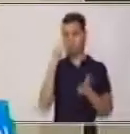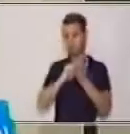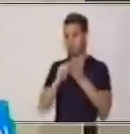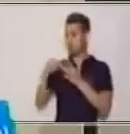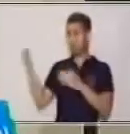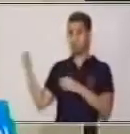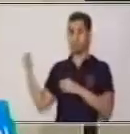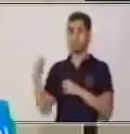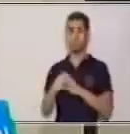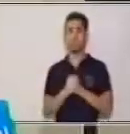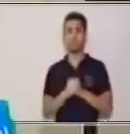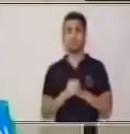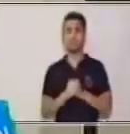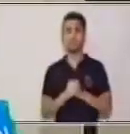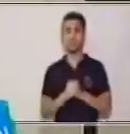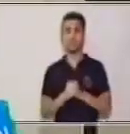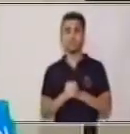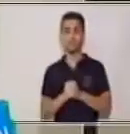rapidísimo.